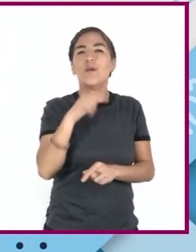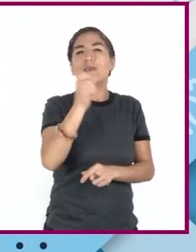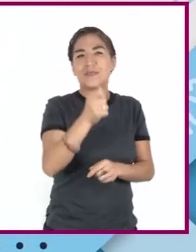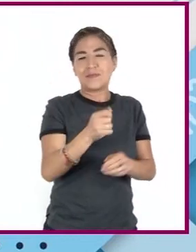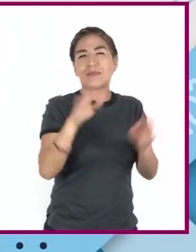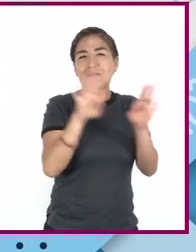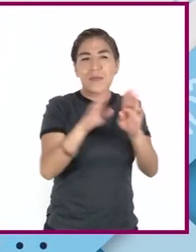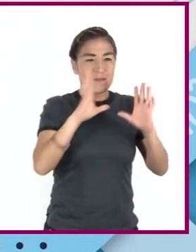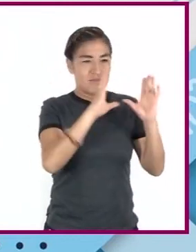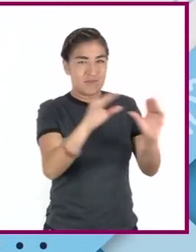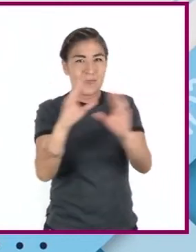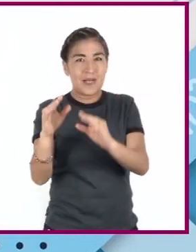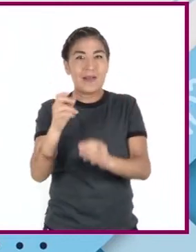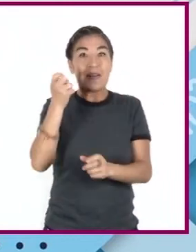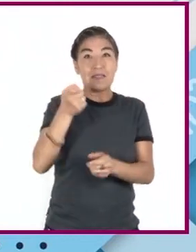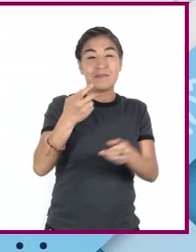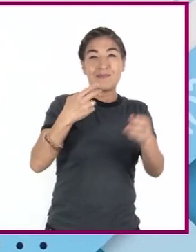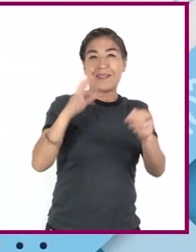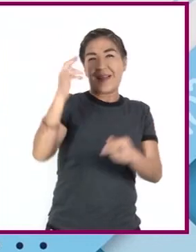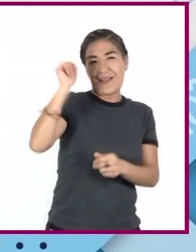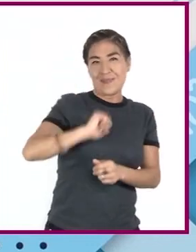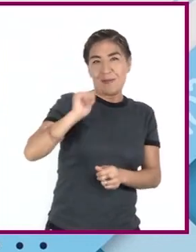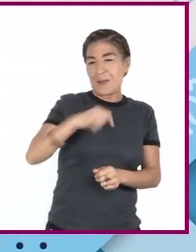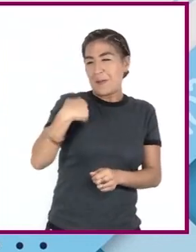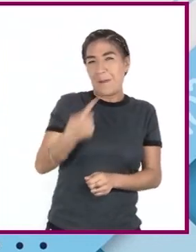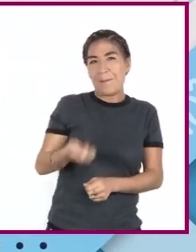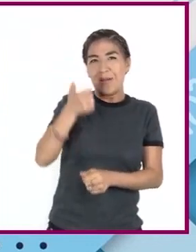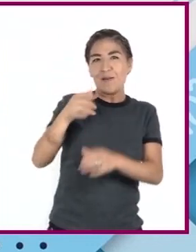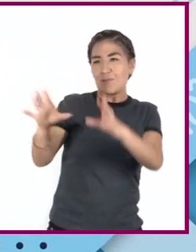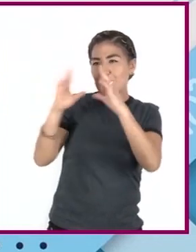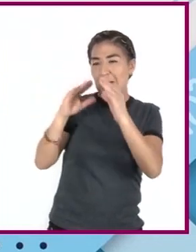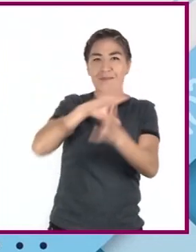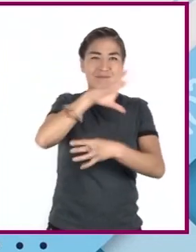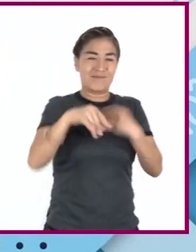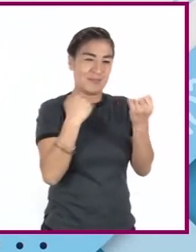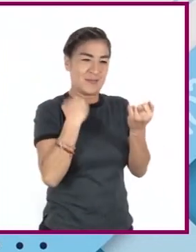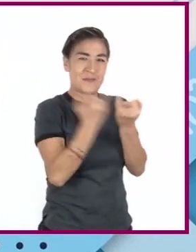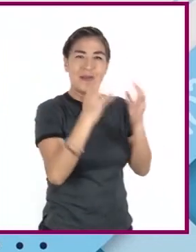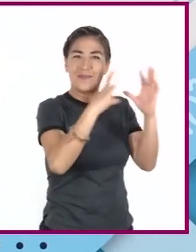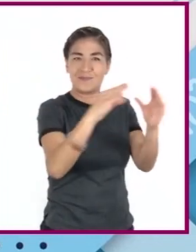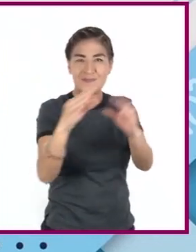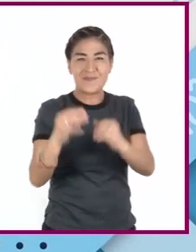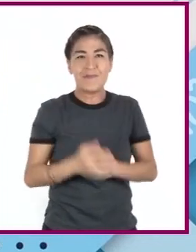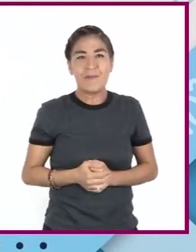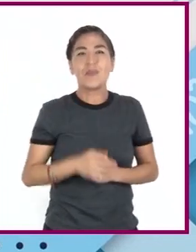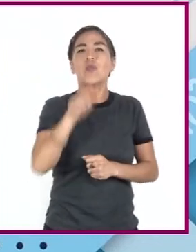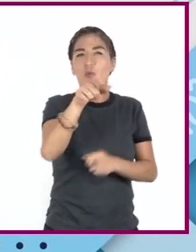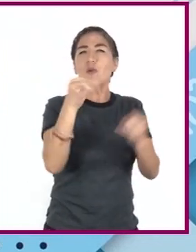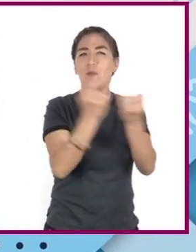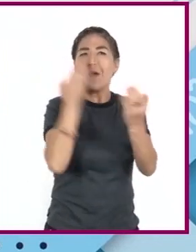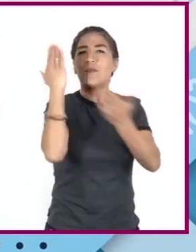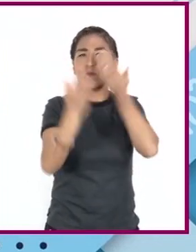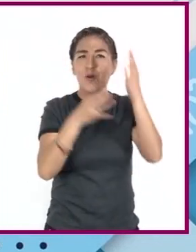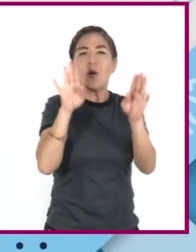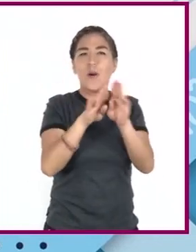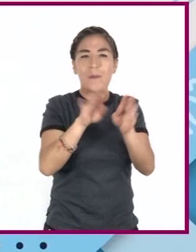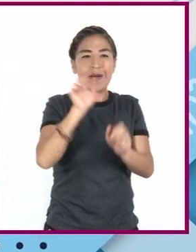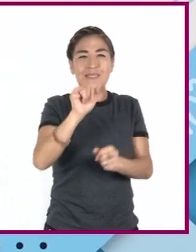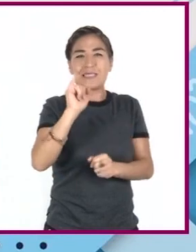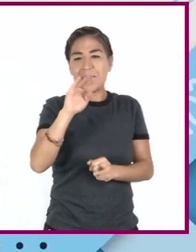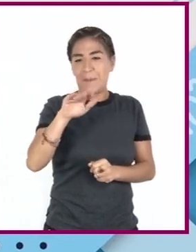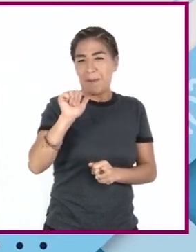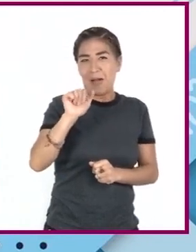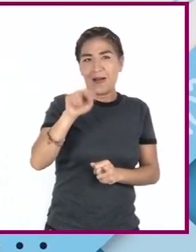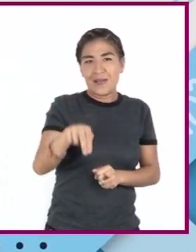todo lo que esas charlas me habían otorgado. También dedicó mucho de su tiempo al estudio de las líneas de campo magnético y